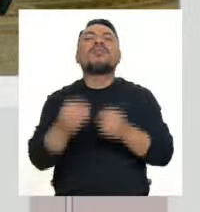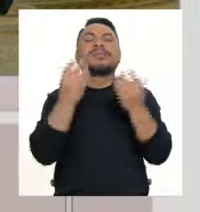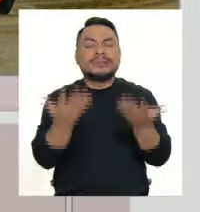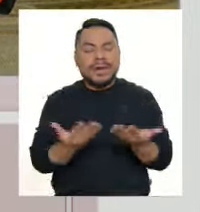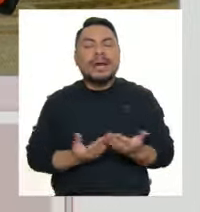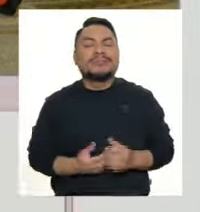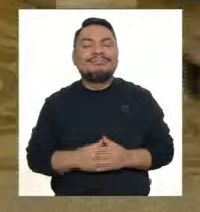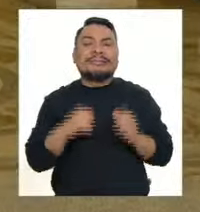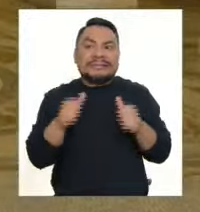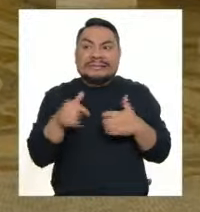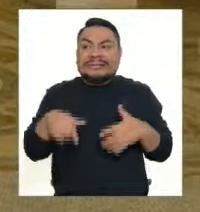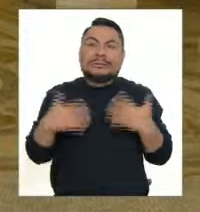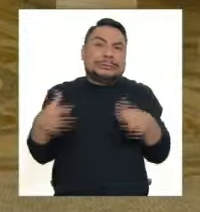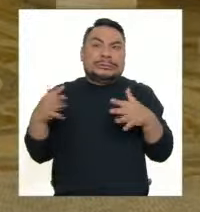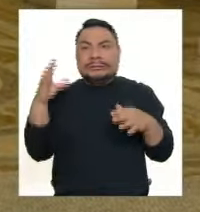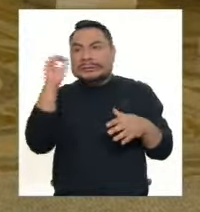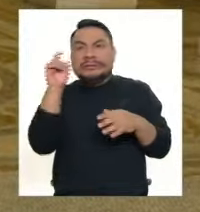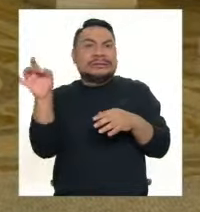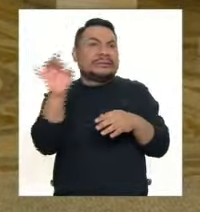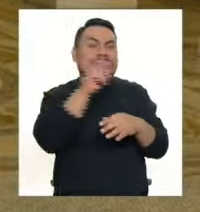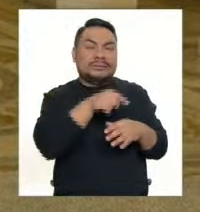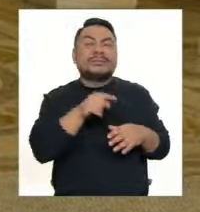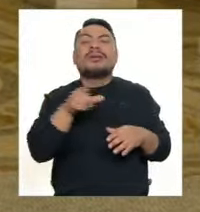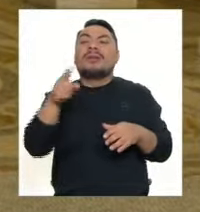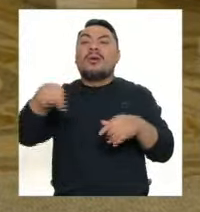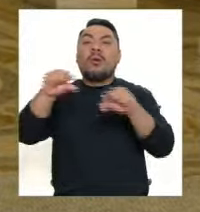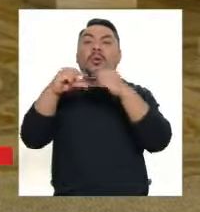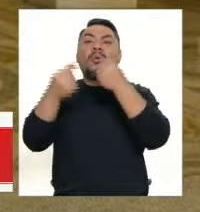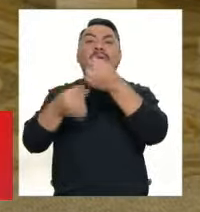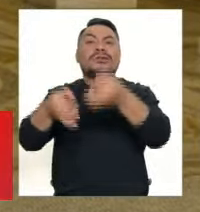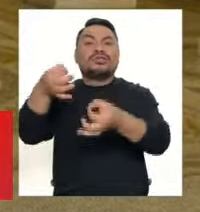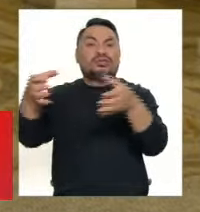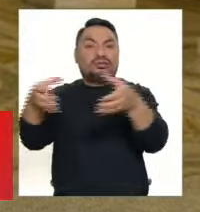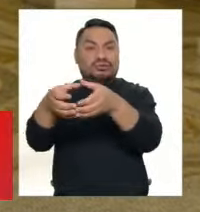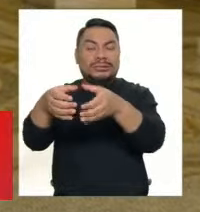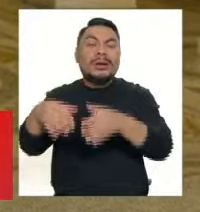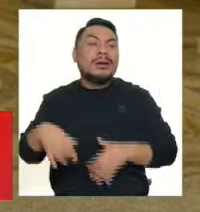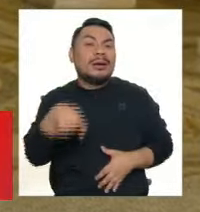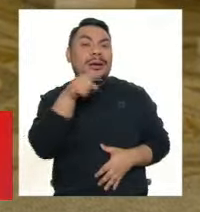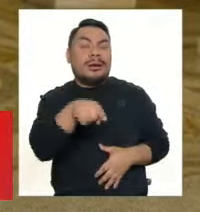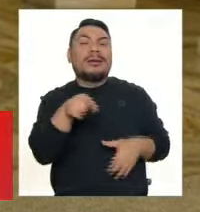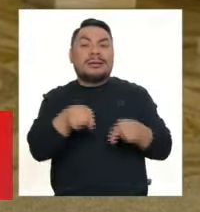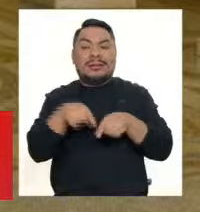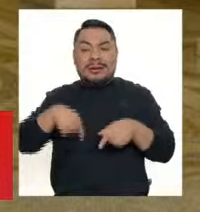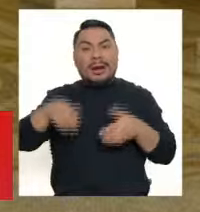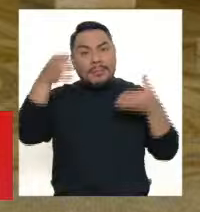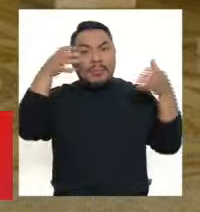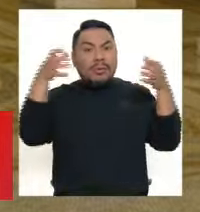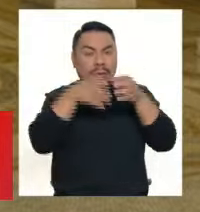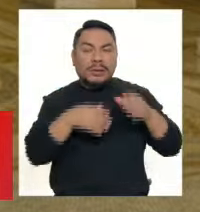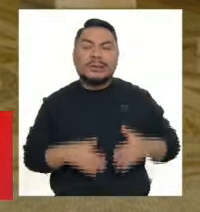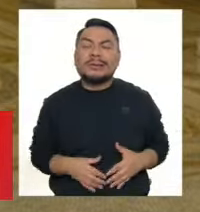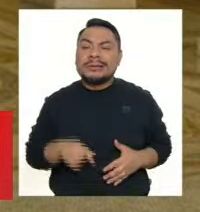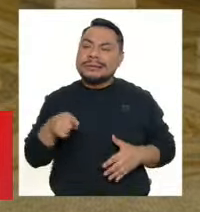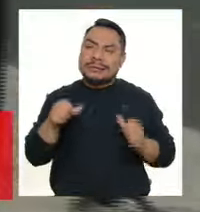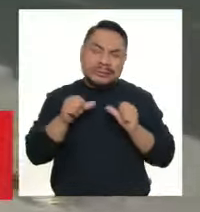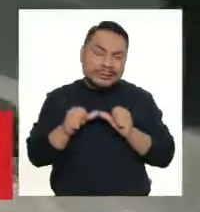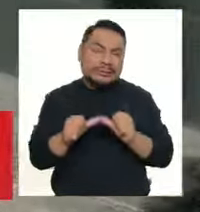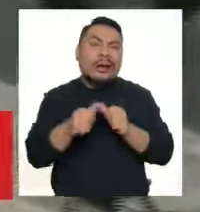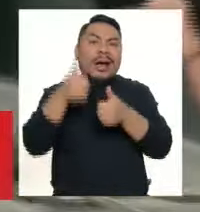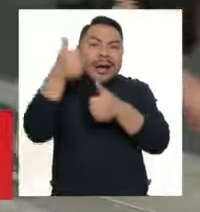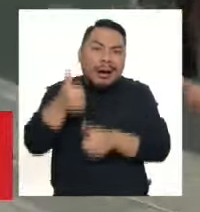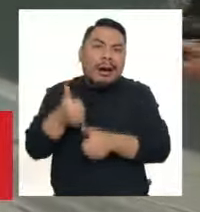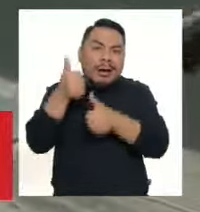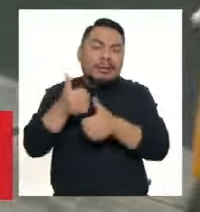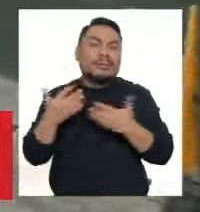Bueno, una controversia entre la Junta Nacional de Justicia y el Poder Legislativo que se mantiene desde